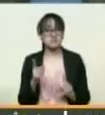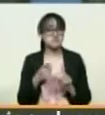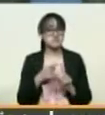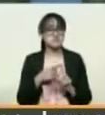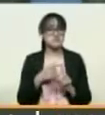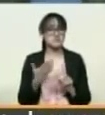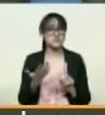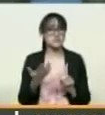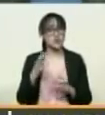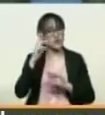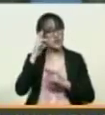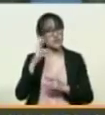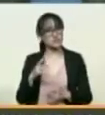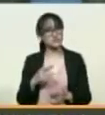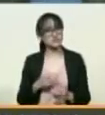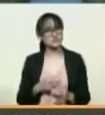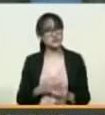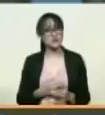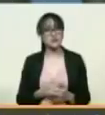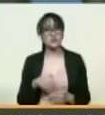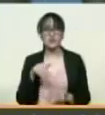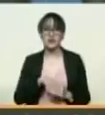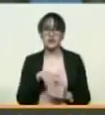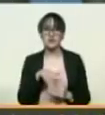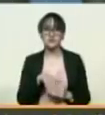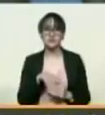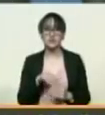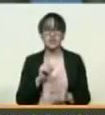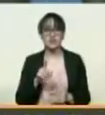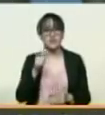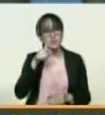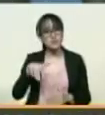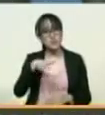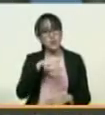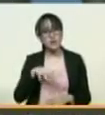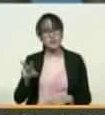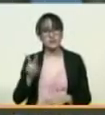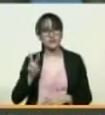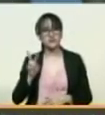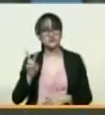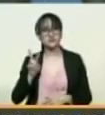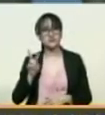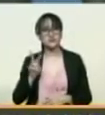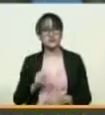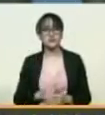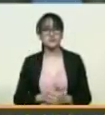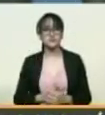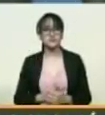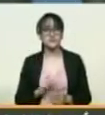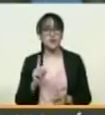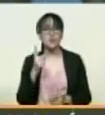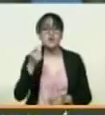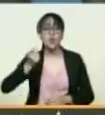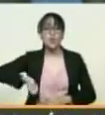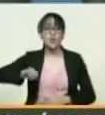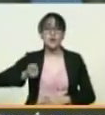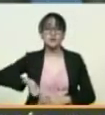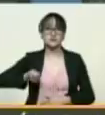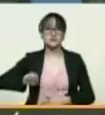el reconocimiento a las elecciones las tiene que dar el pueblo venezolano, que es el único juez